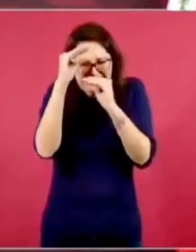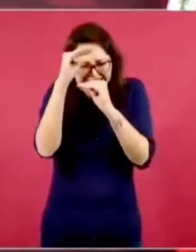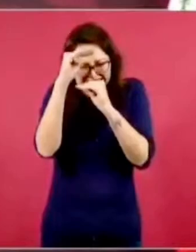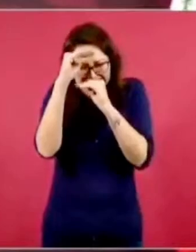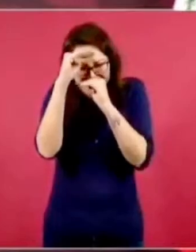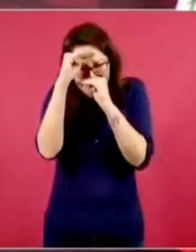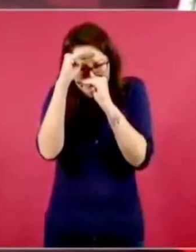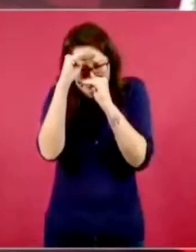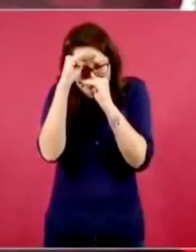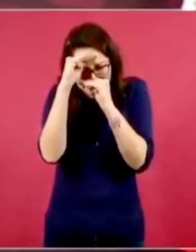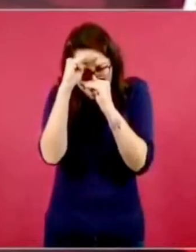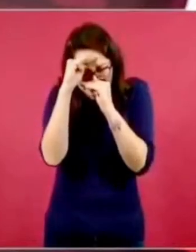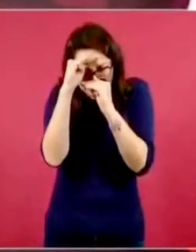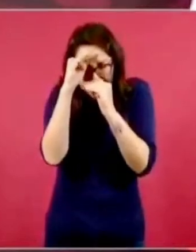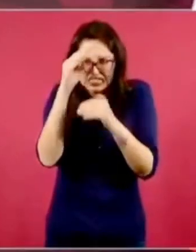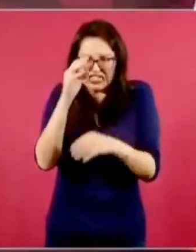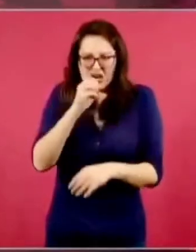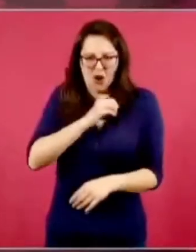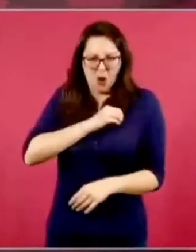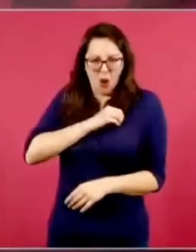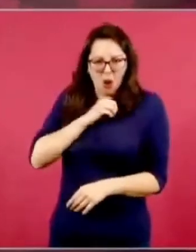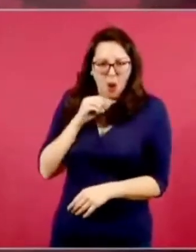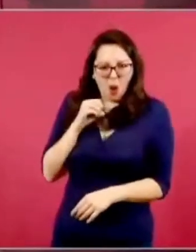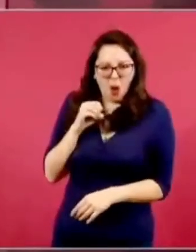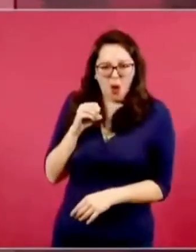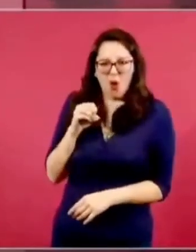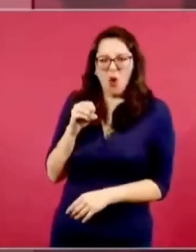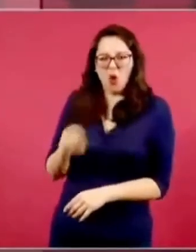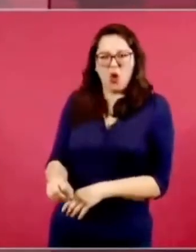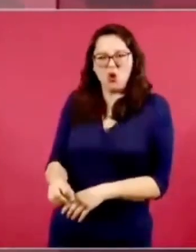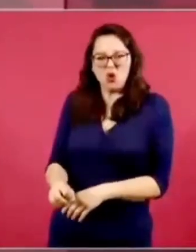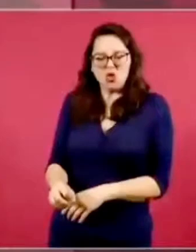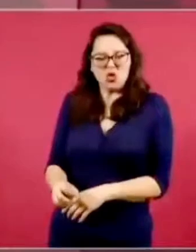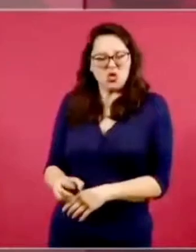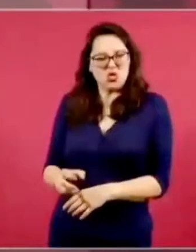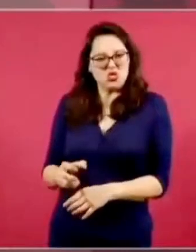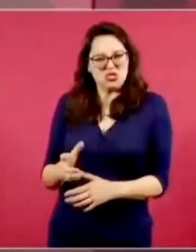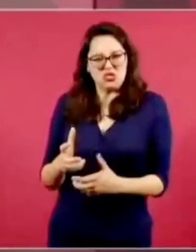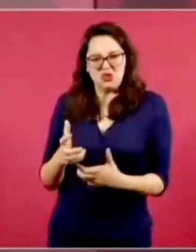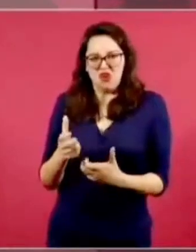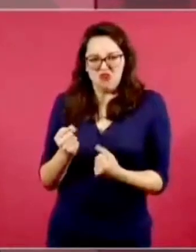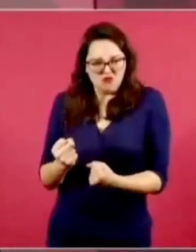y odiadores de los que,